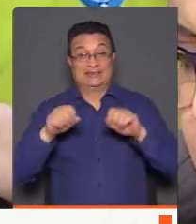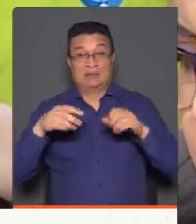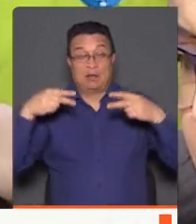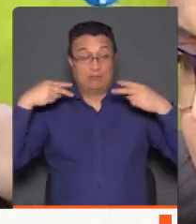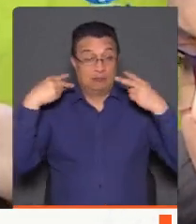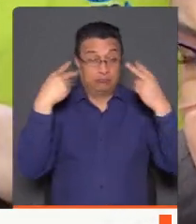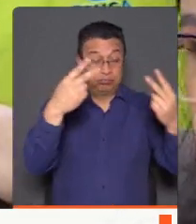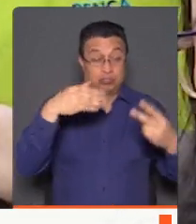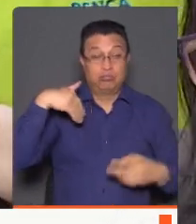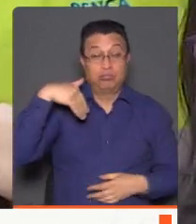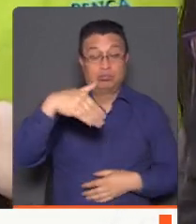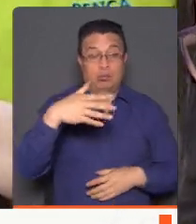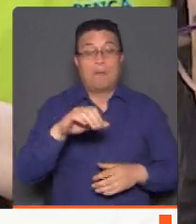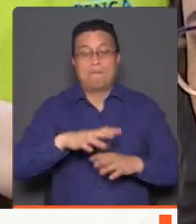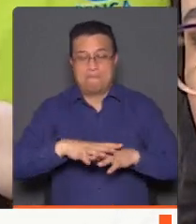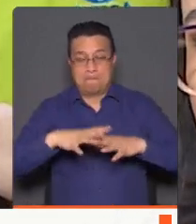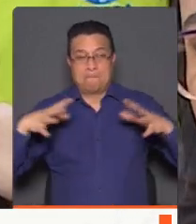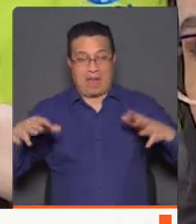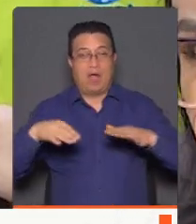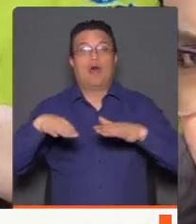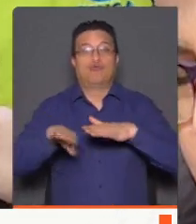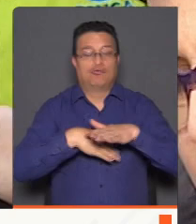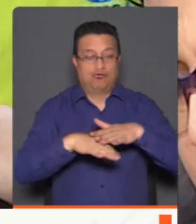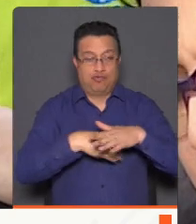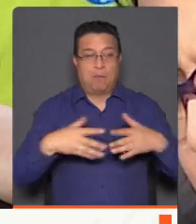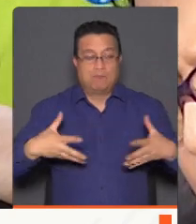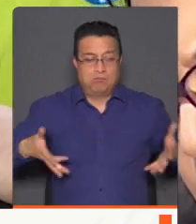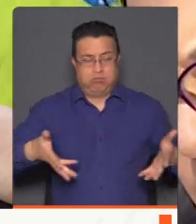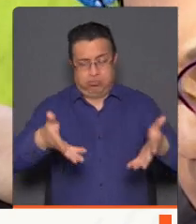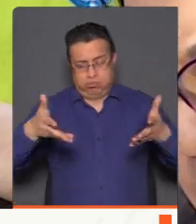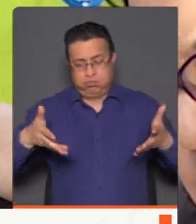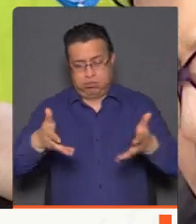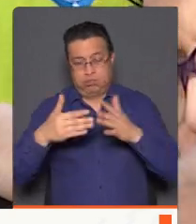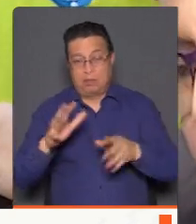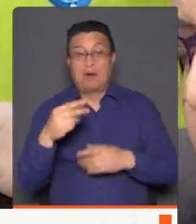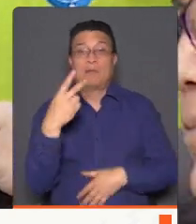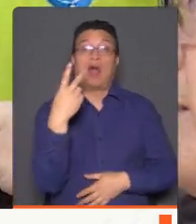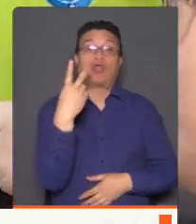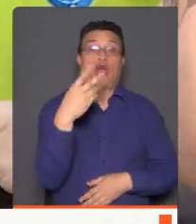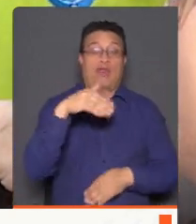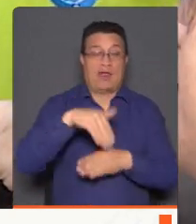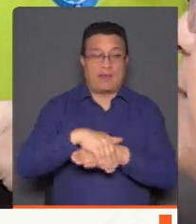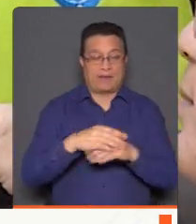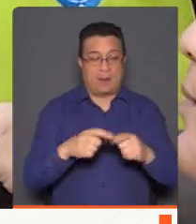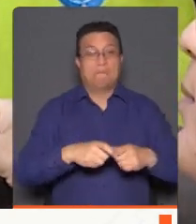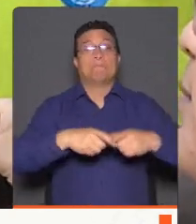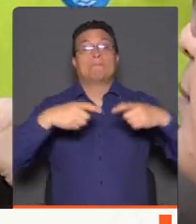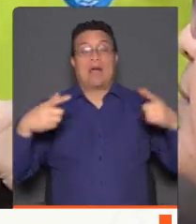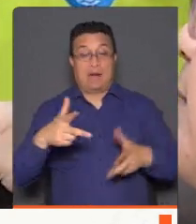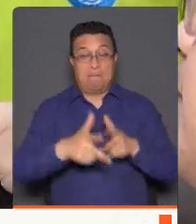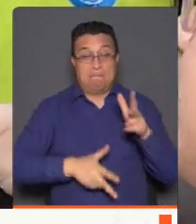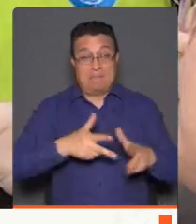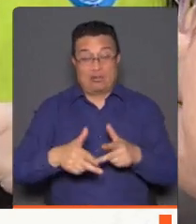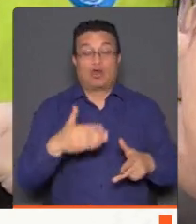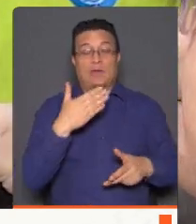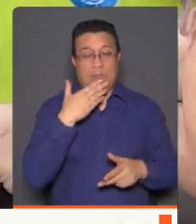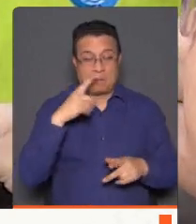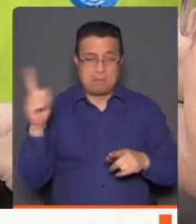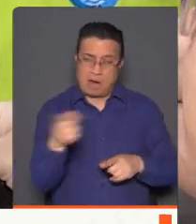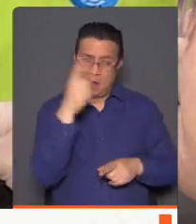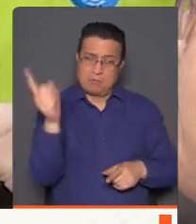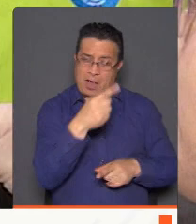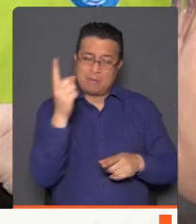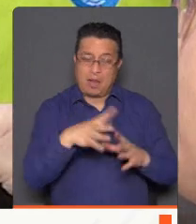los servicios de tal manera de que la oferta esté disponible a partir de las 2 de la tarde. Se va a reforzar el metro, como también el sistema